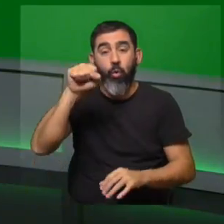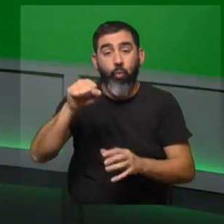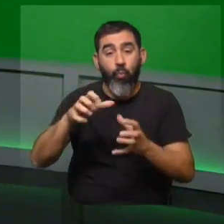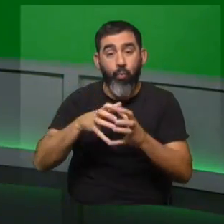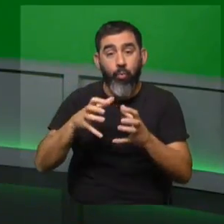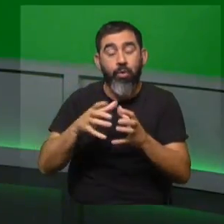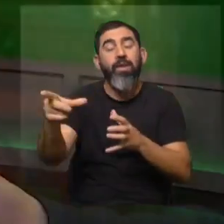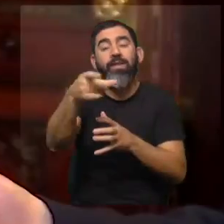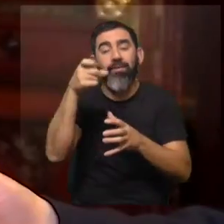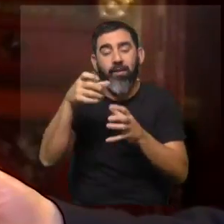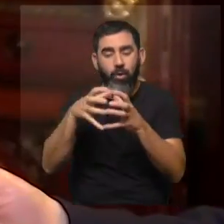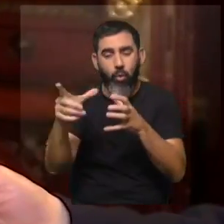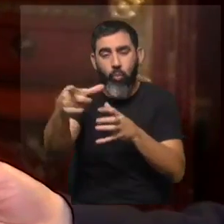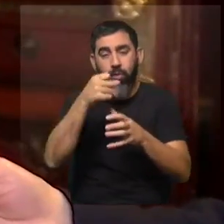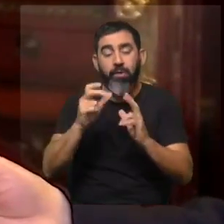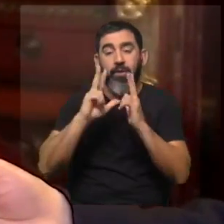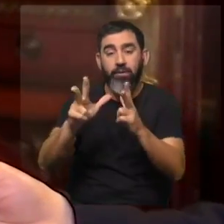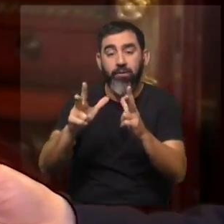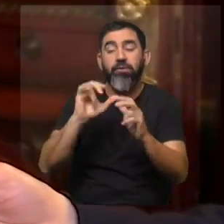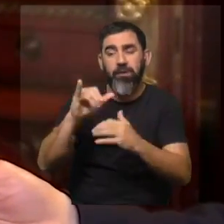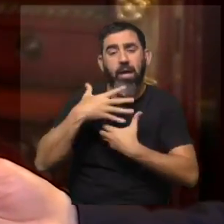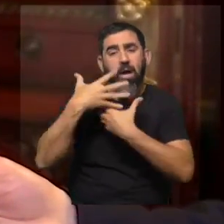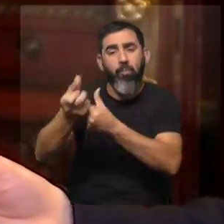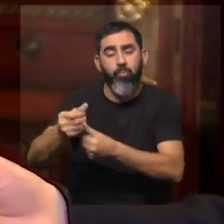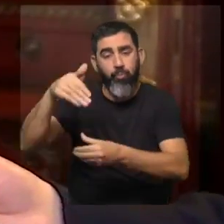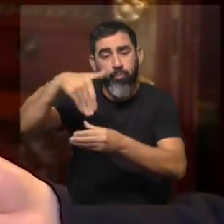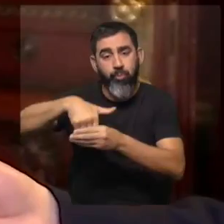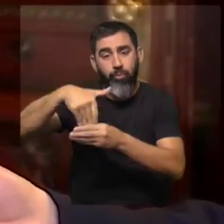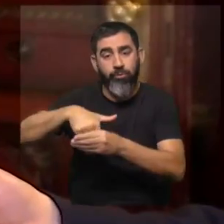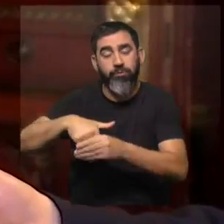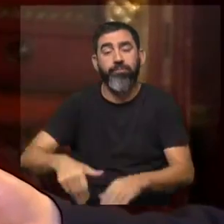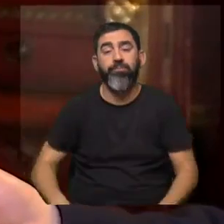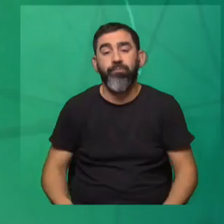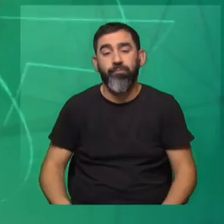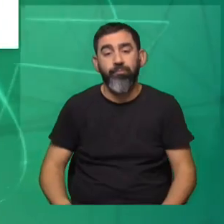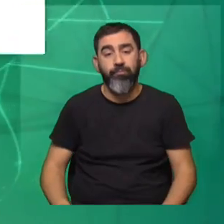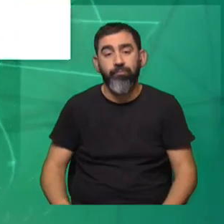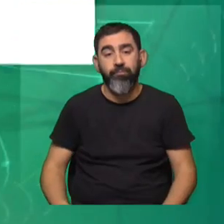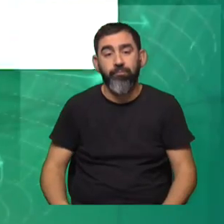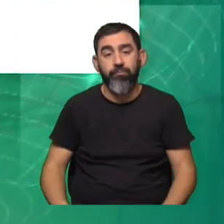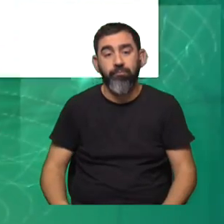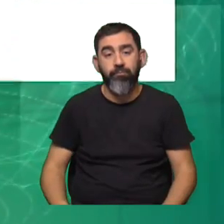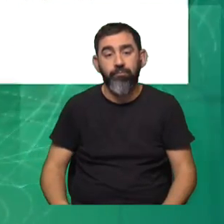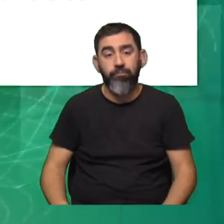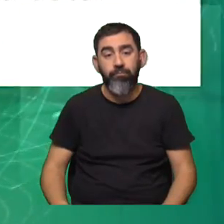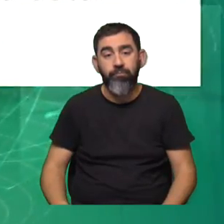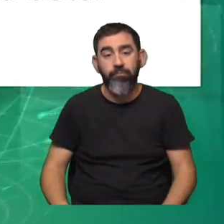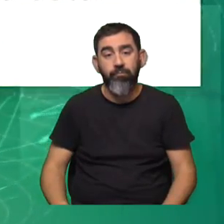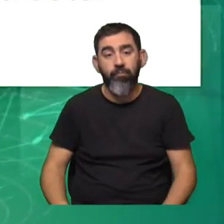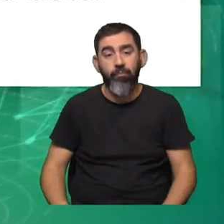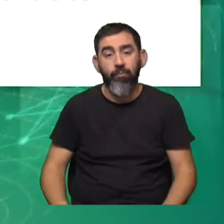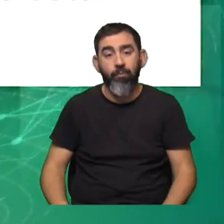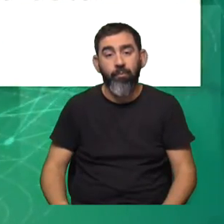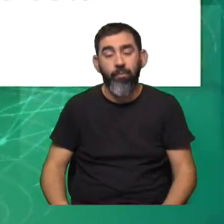se expresó en redes sociales manifestando su eventual apoyo a un plebiscito y en ese sentido afirmó lo siguiente dijo